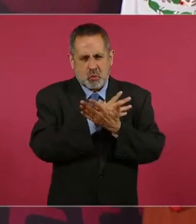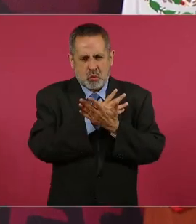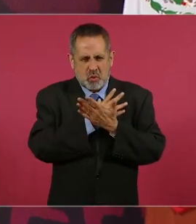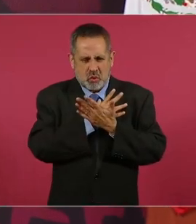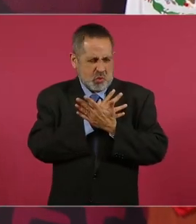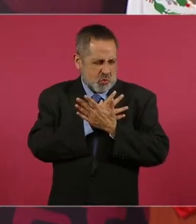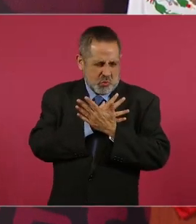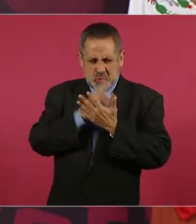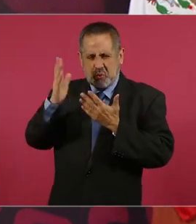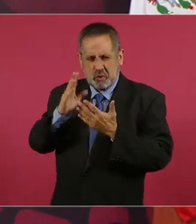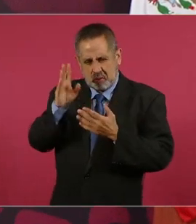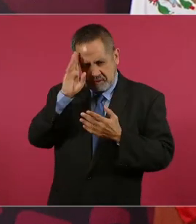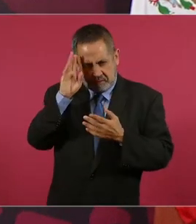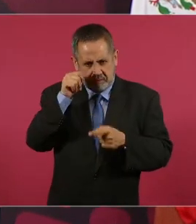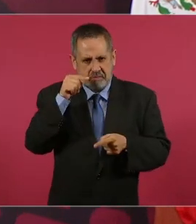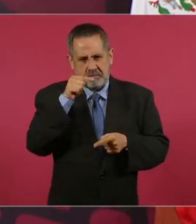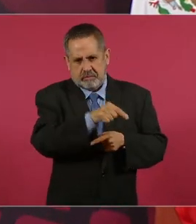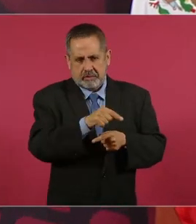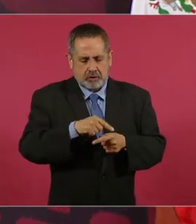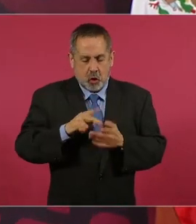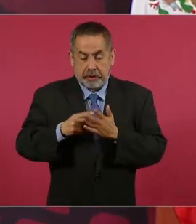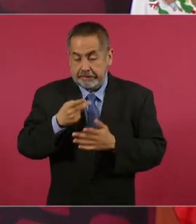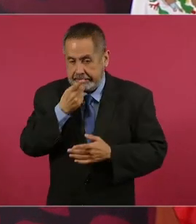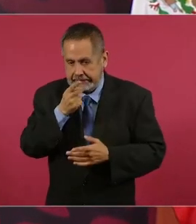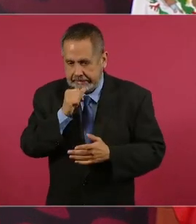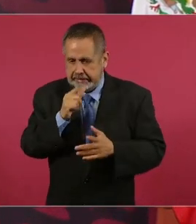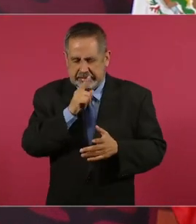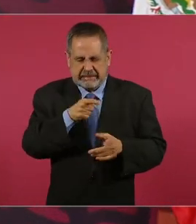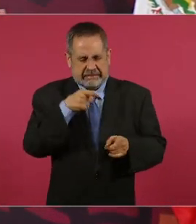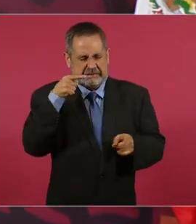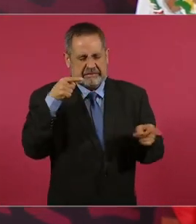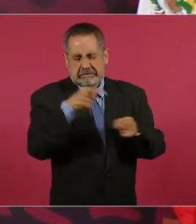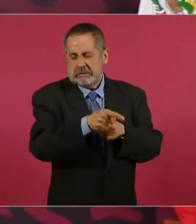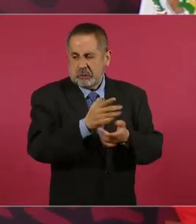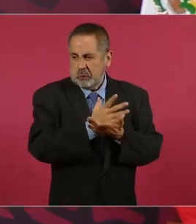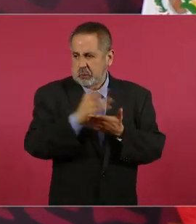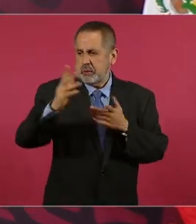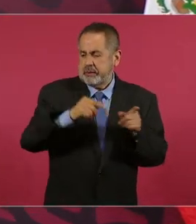al extremo, ya no lo voy a repetir.